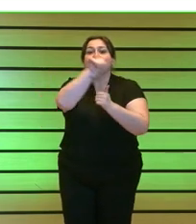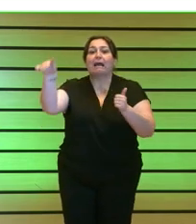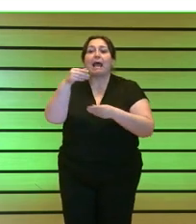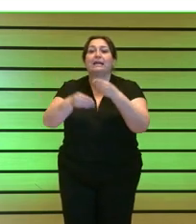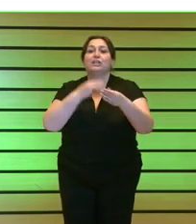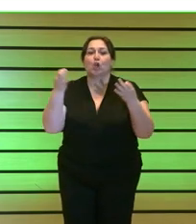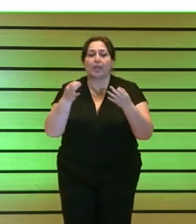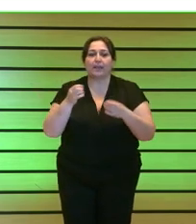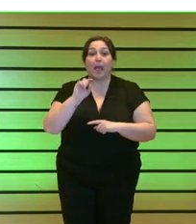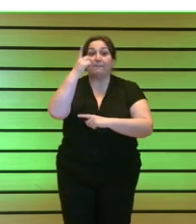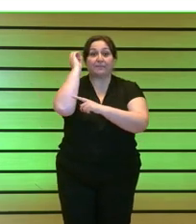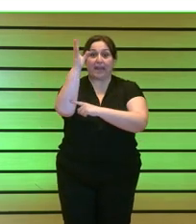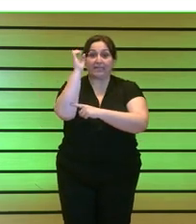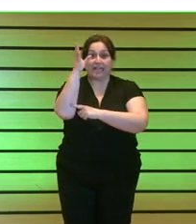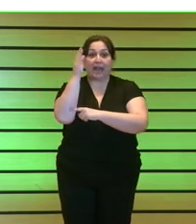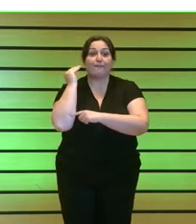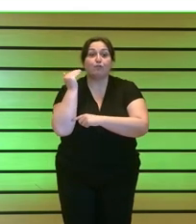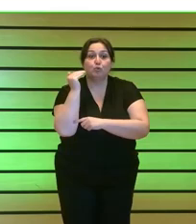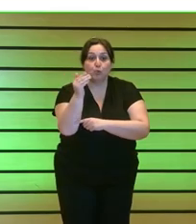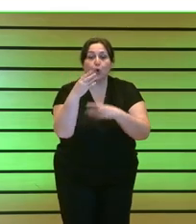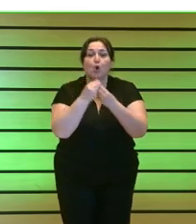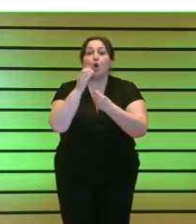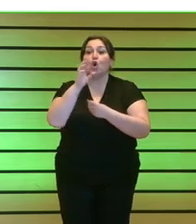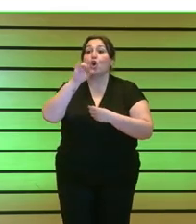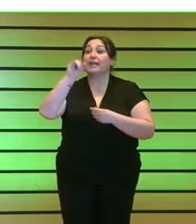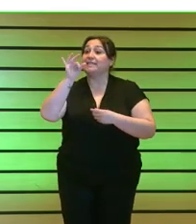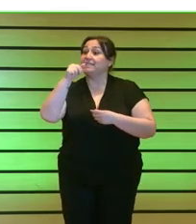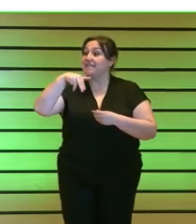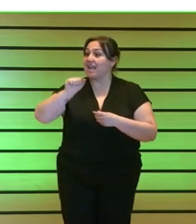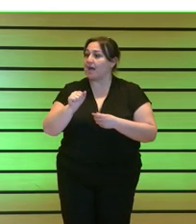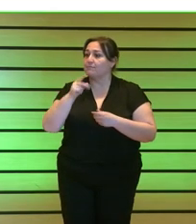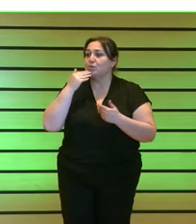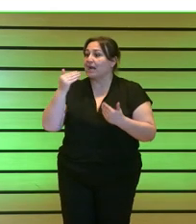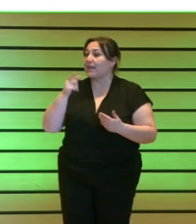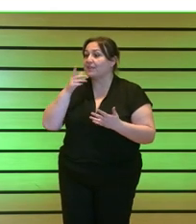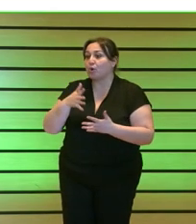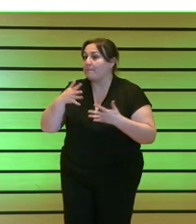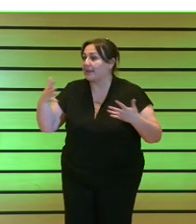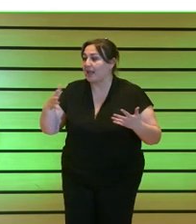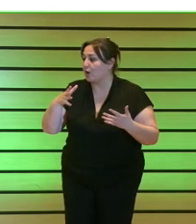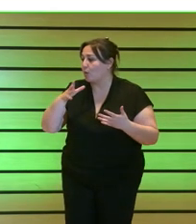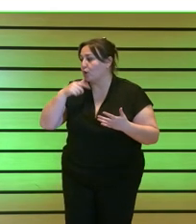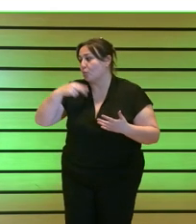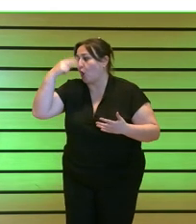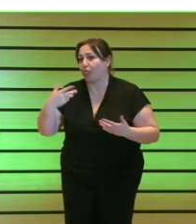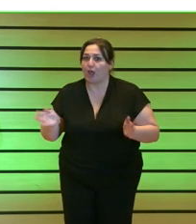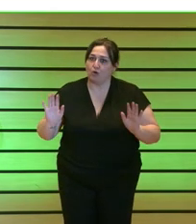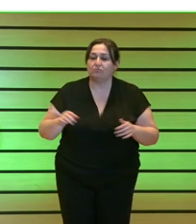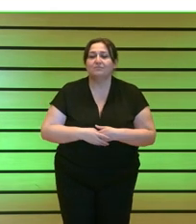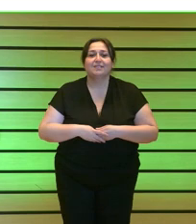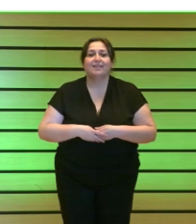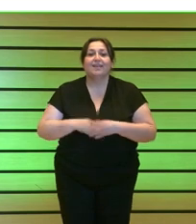La charla primera que hemos tenido de hay futuro con Cristina Monge Gracias por ampliarlo porque estoy ciego muy bien